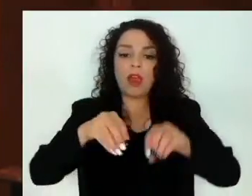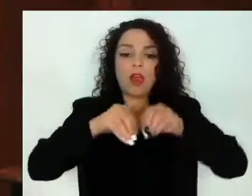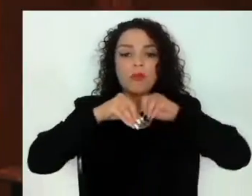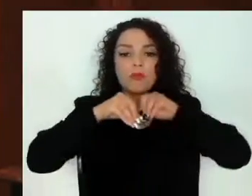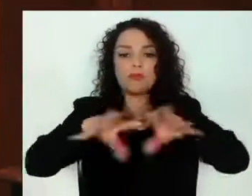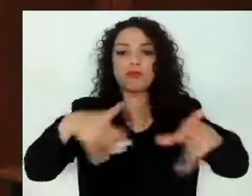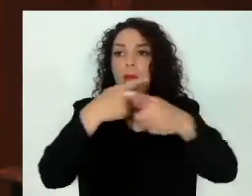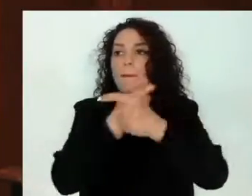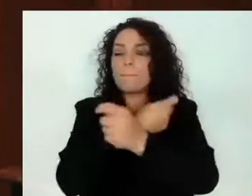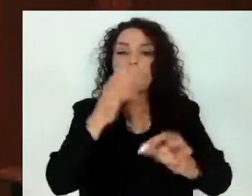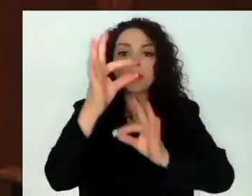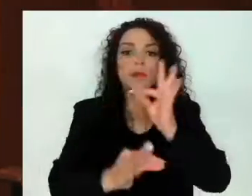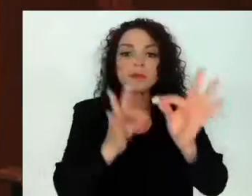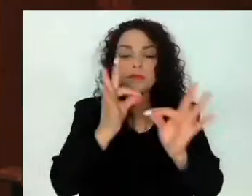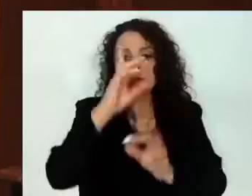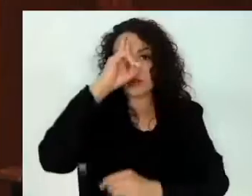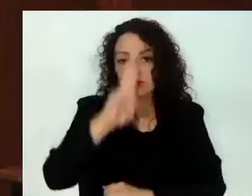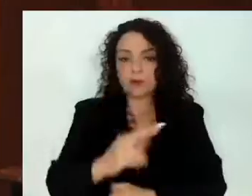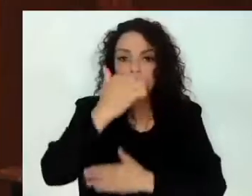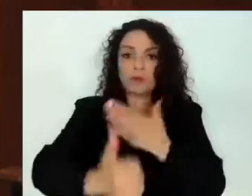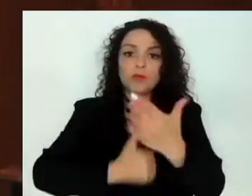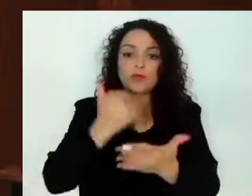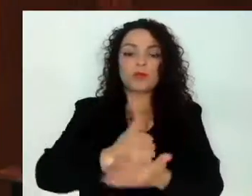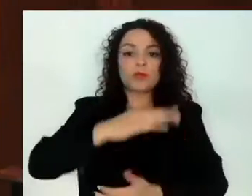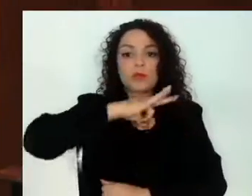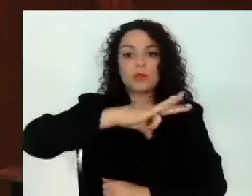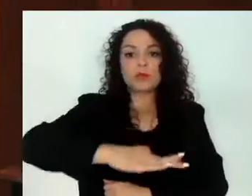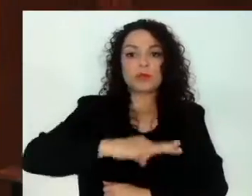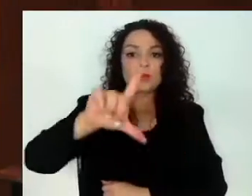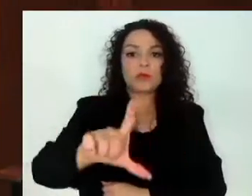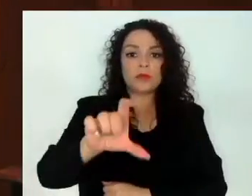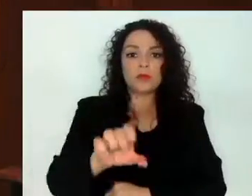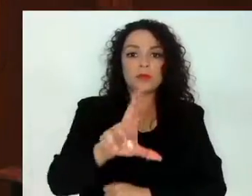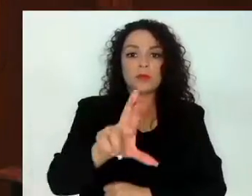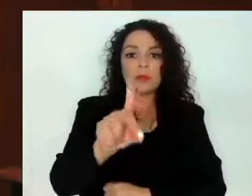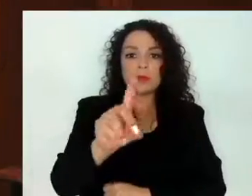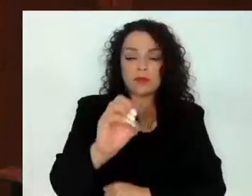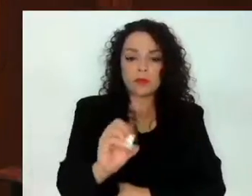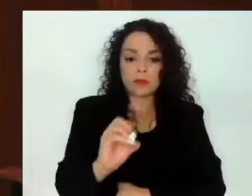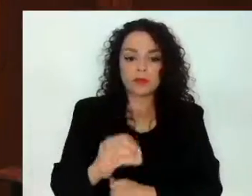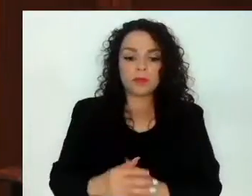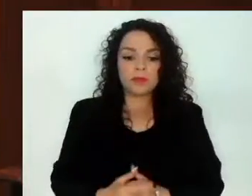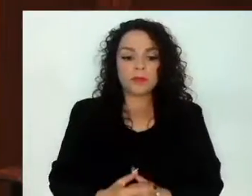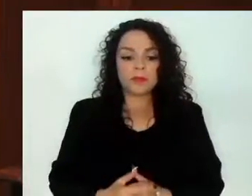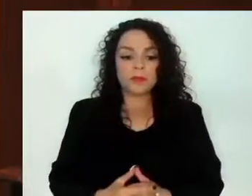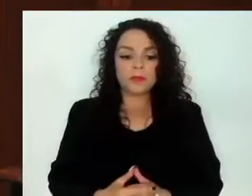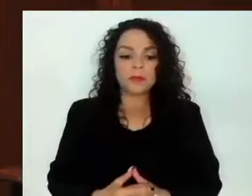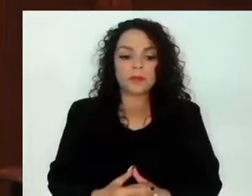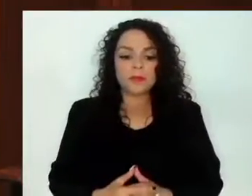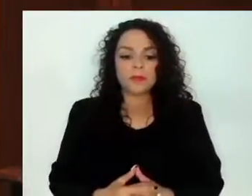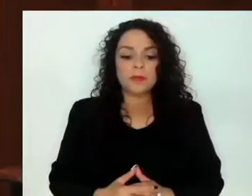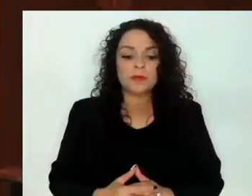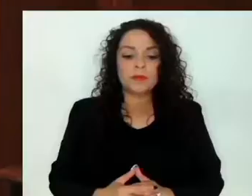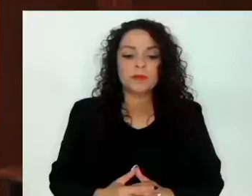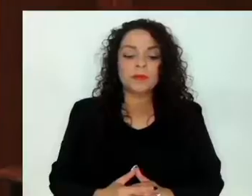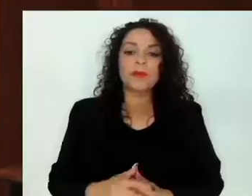Legislativo en la ciudad de Toluca de Lerdo a los 22 días del